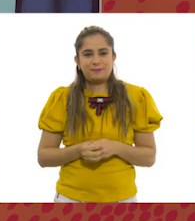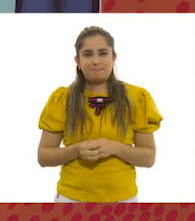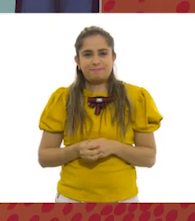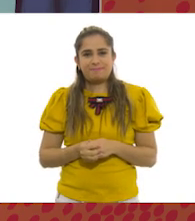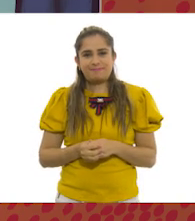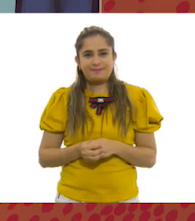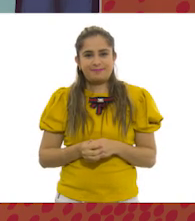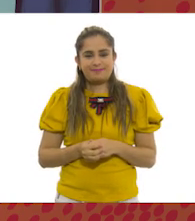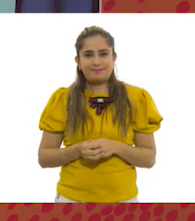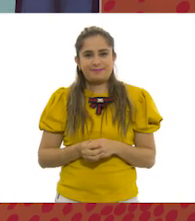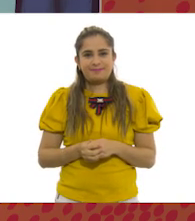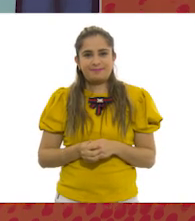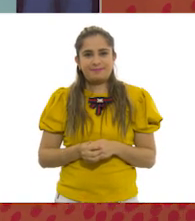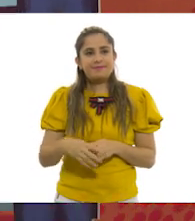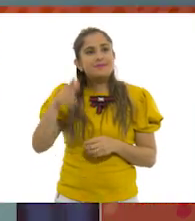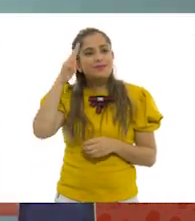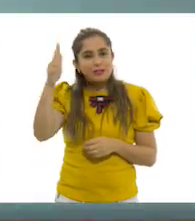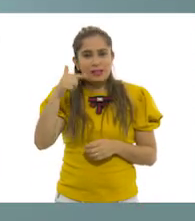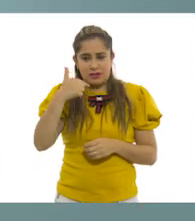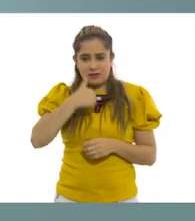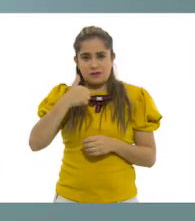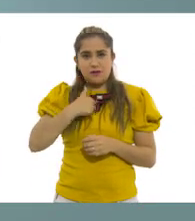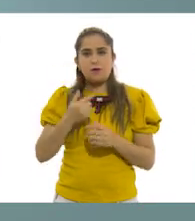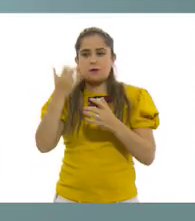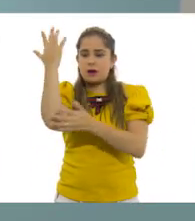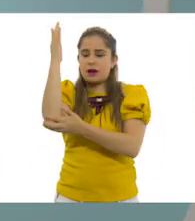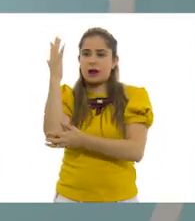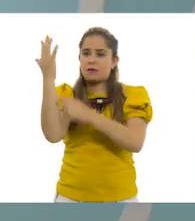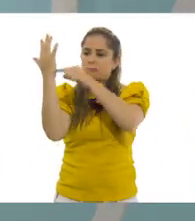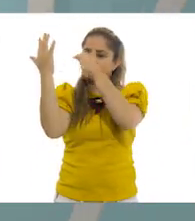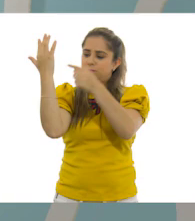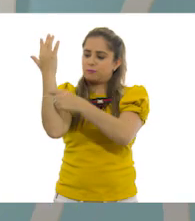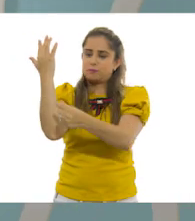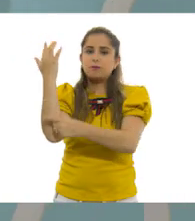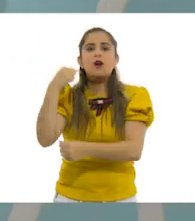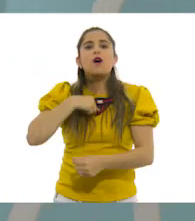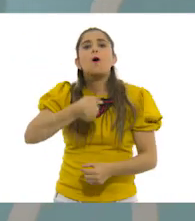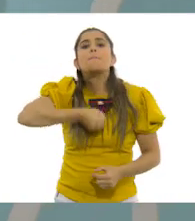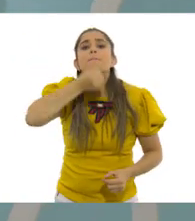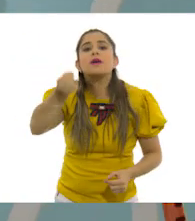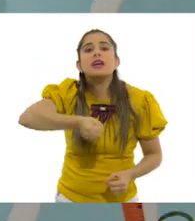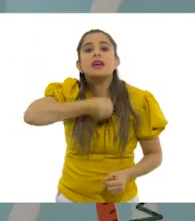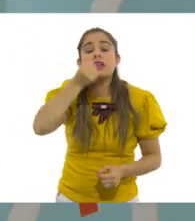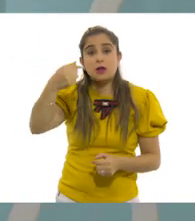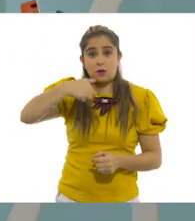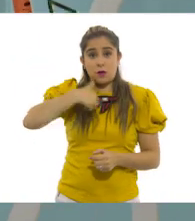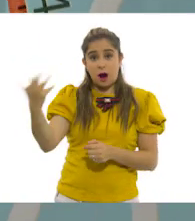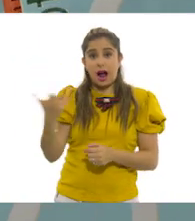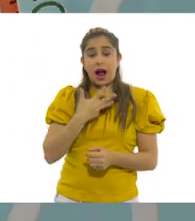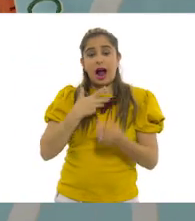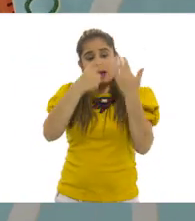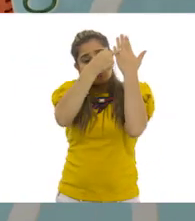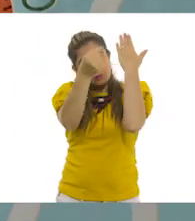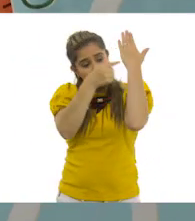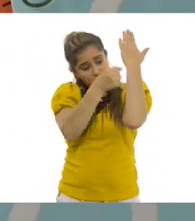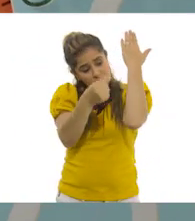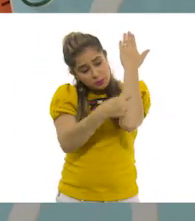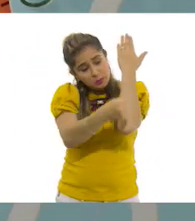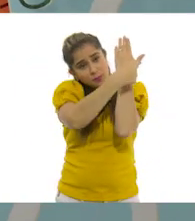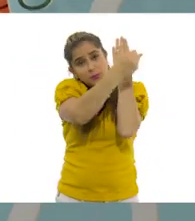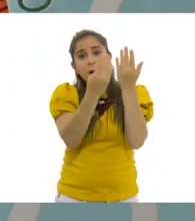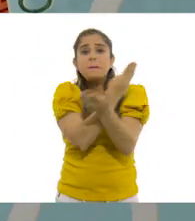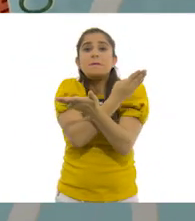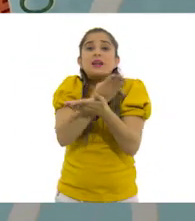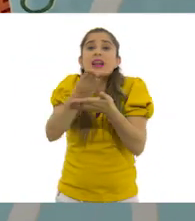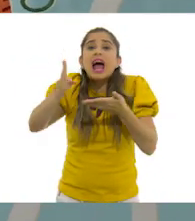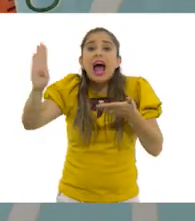Hola, soy el cacto o cactus viejito. Me dicen así porque estoy lleno de cerdas blancas y largas que llegan